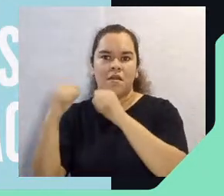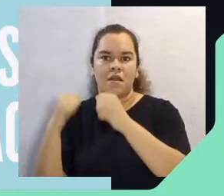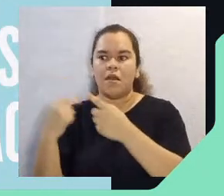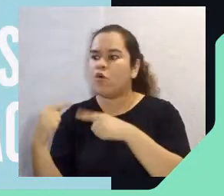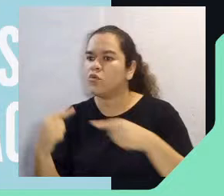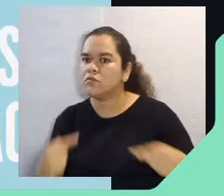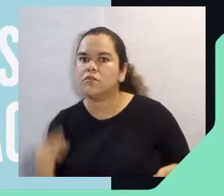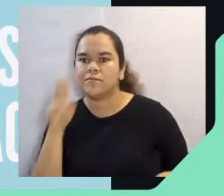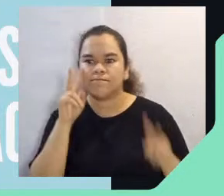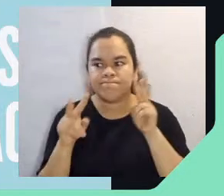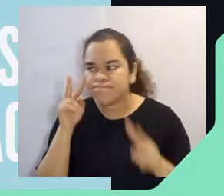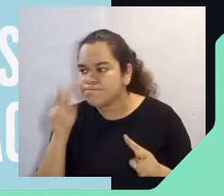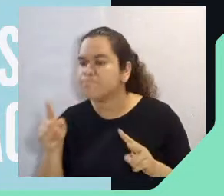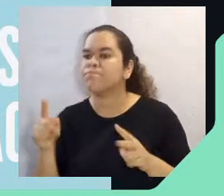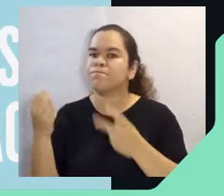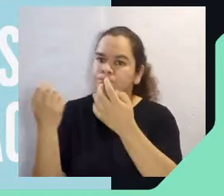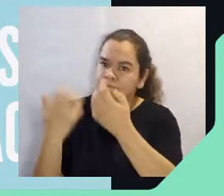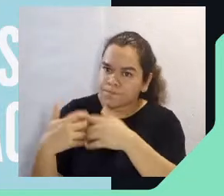Toda esta tendencia de...